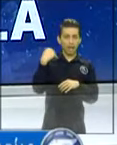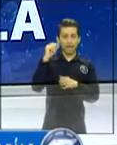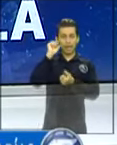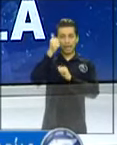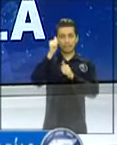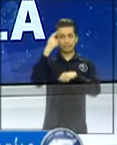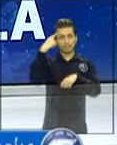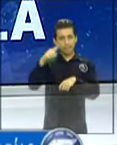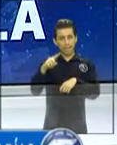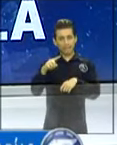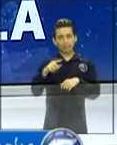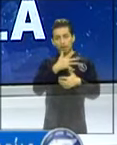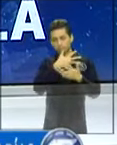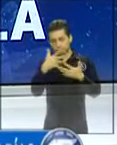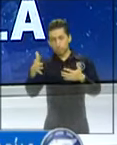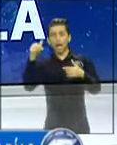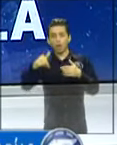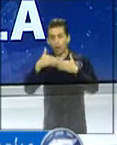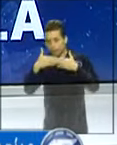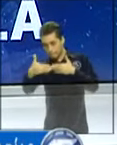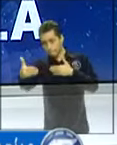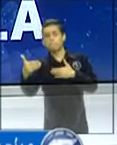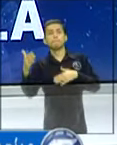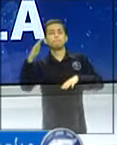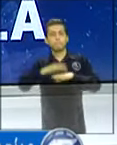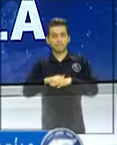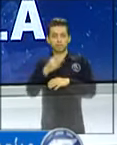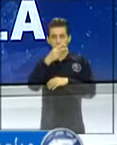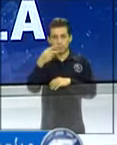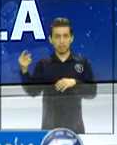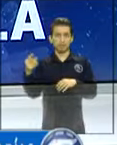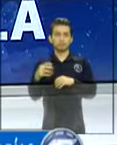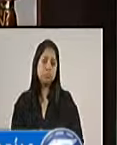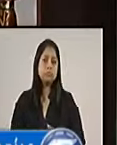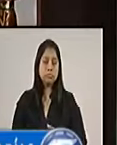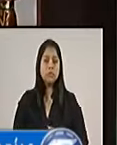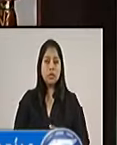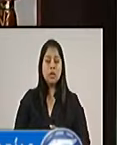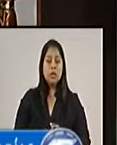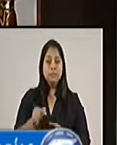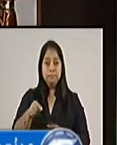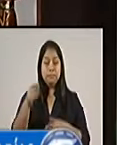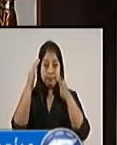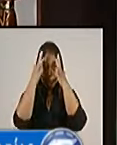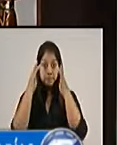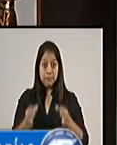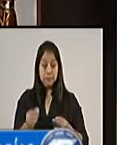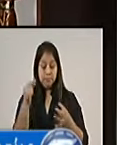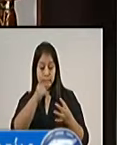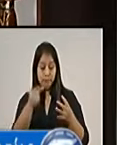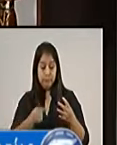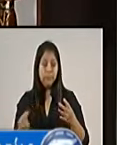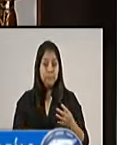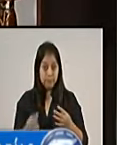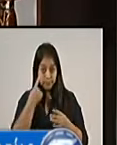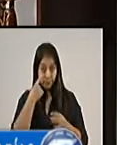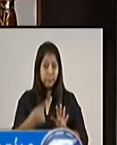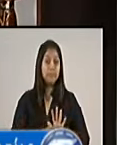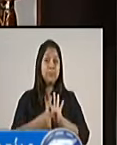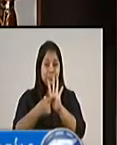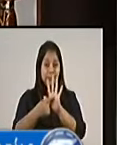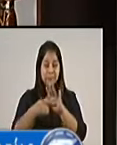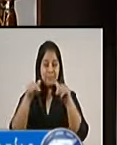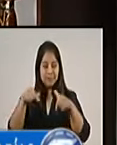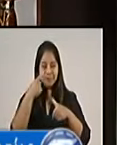pero que seguirán durante 2 semanas más. Las disposiciones presidenciales, estimados